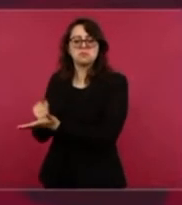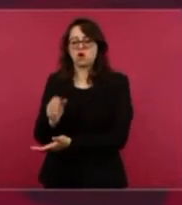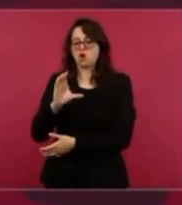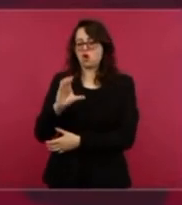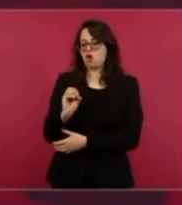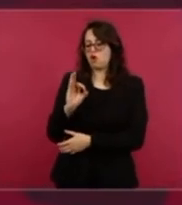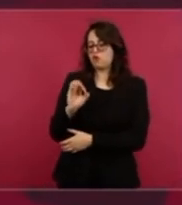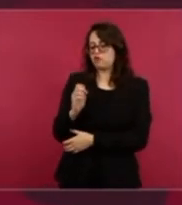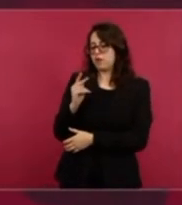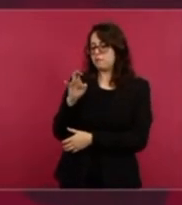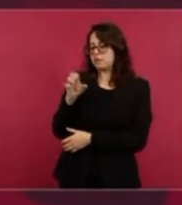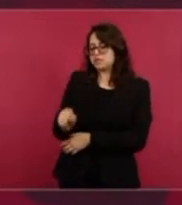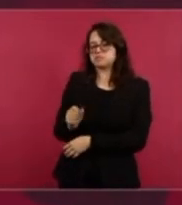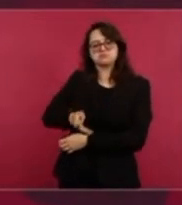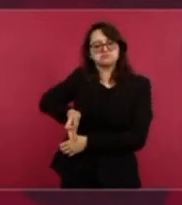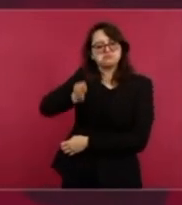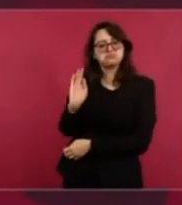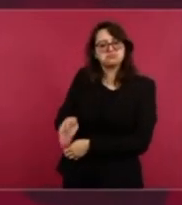y